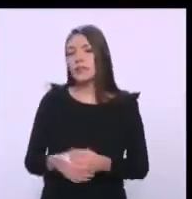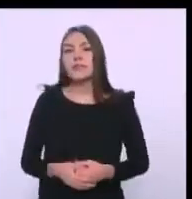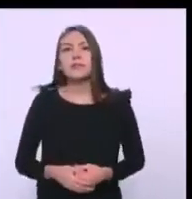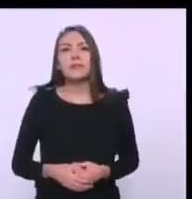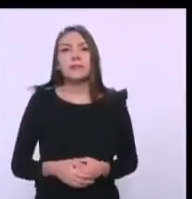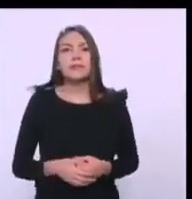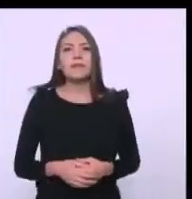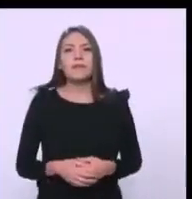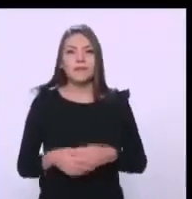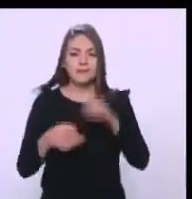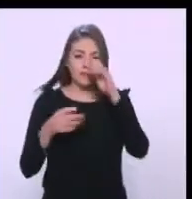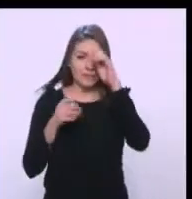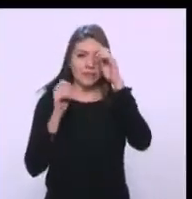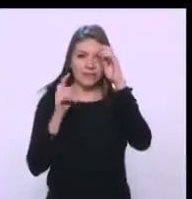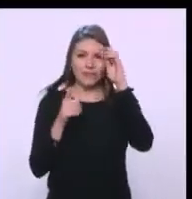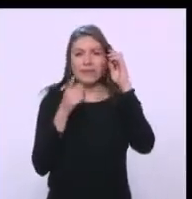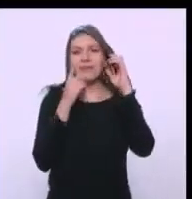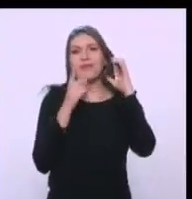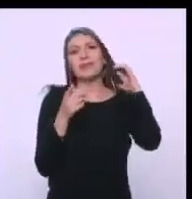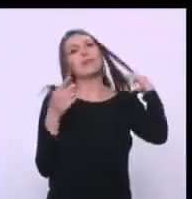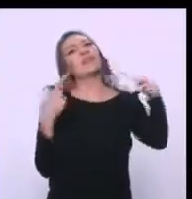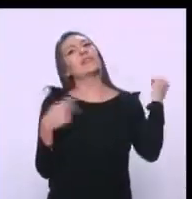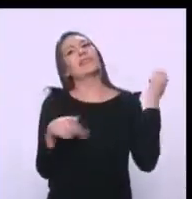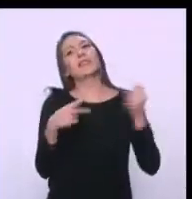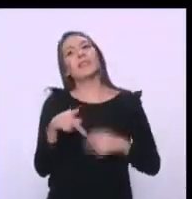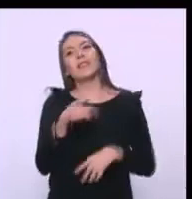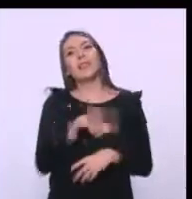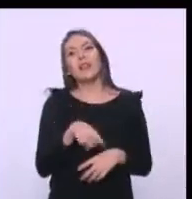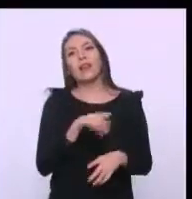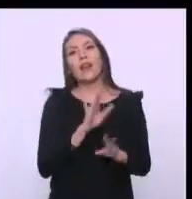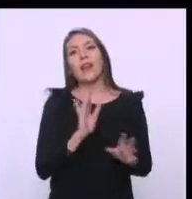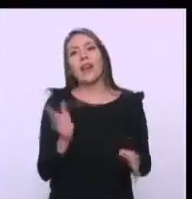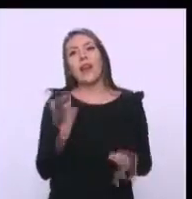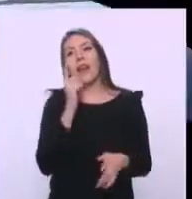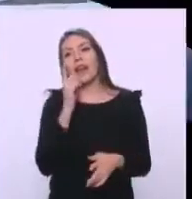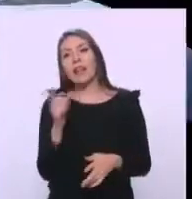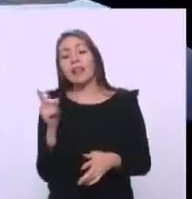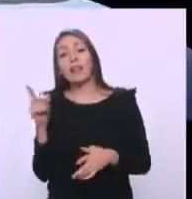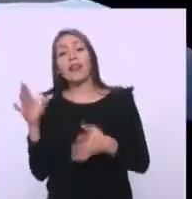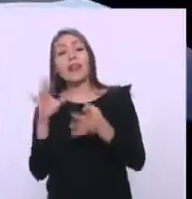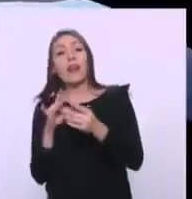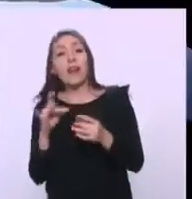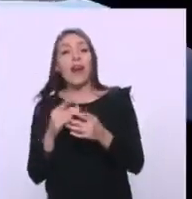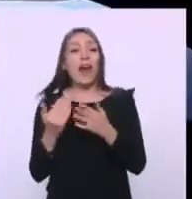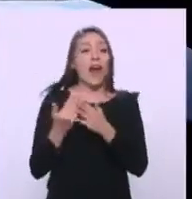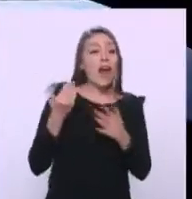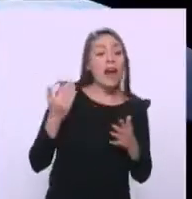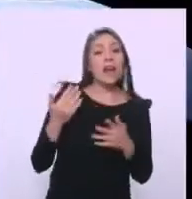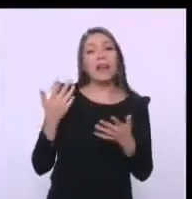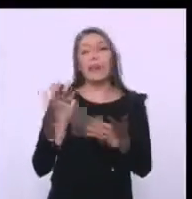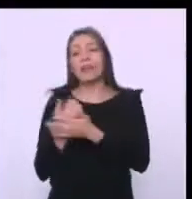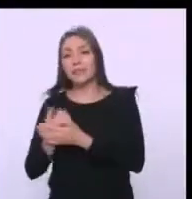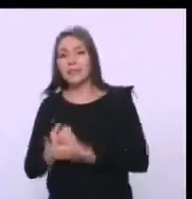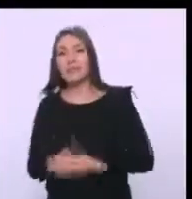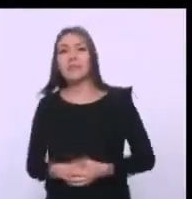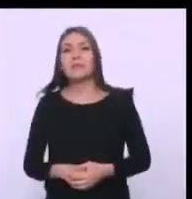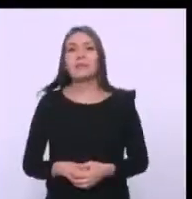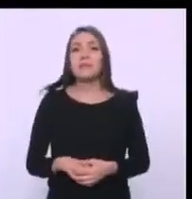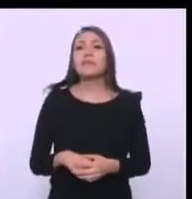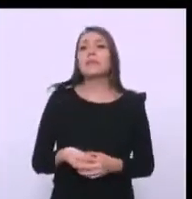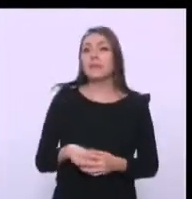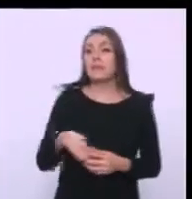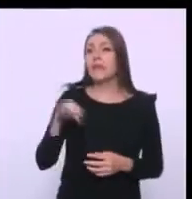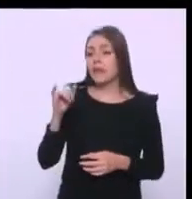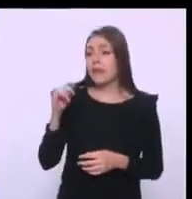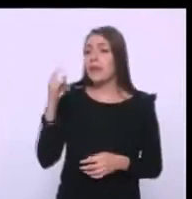Frente Federalista, ¿no? Que, sí, bueno, estos ya se adelantaron, les faltó leer la Constitución. Exactamente, lo decías. Bueno, en ese sentido, sale